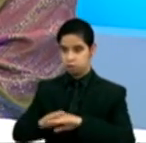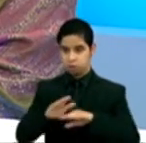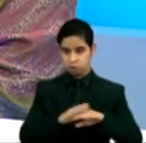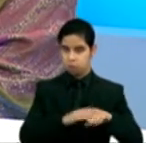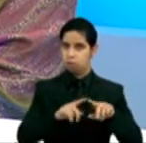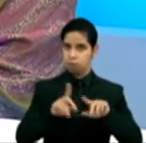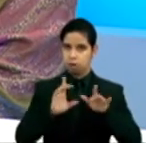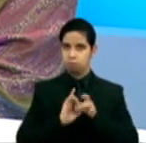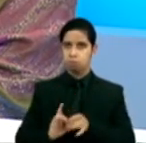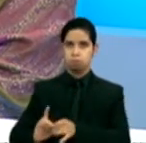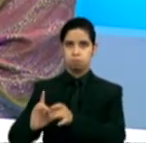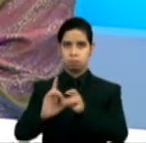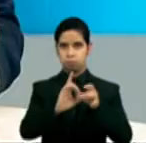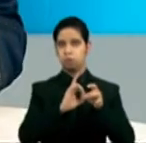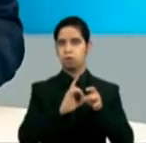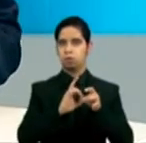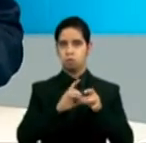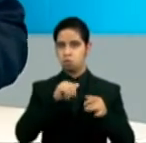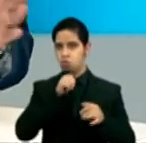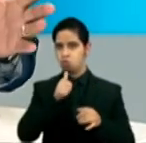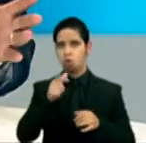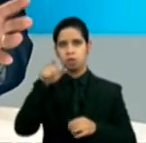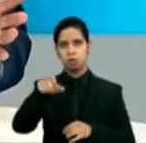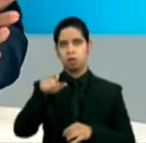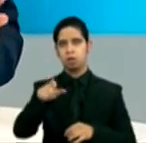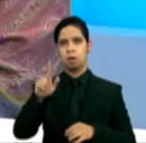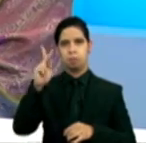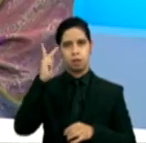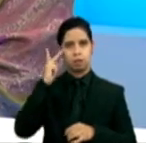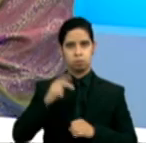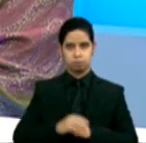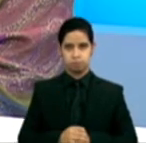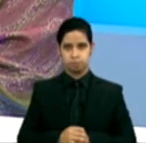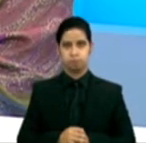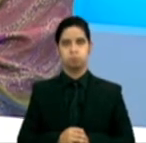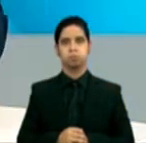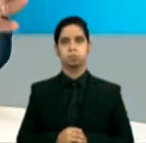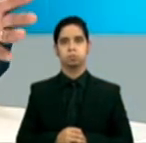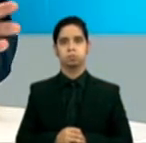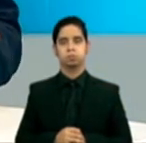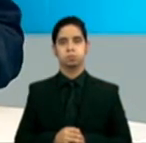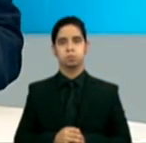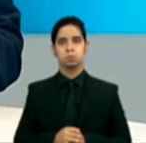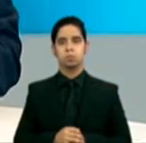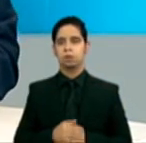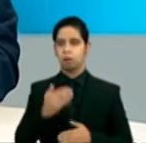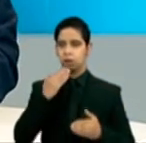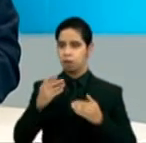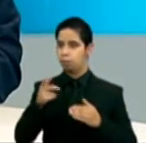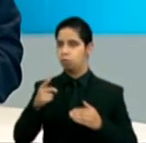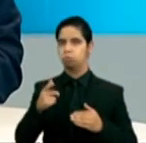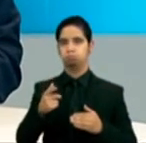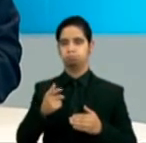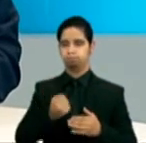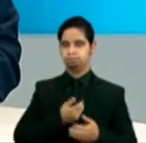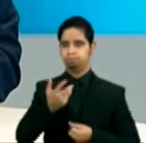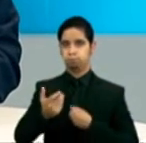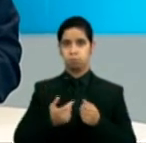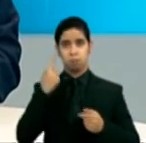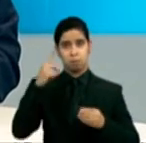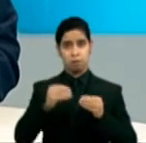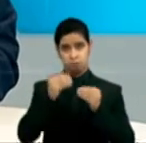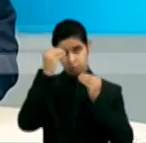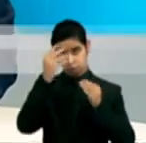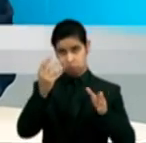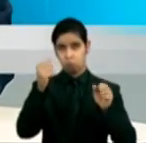alineados de forma partidista. Muchas gracias, Palmira Río, por estar con nosotros y así tener la reacción desde la academia. Para ver estas y otras